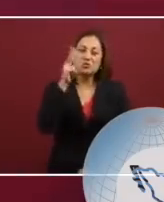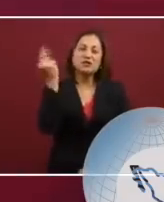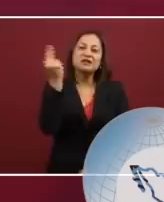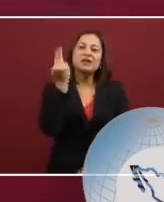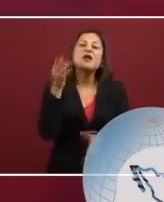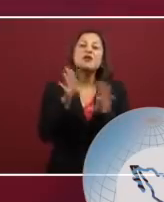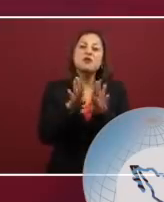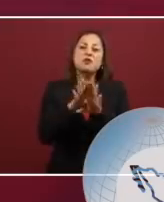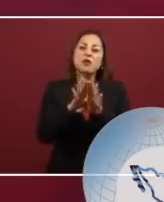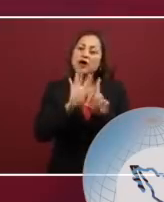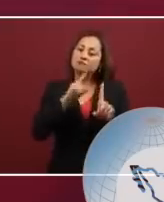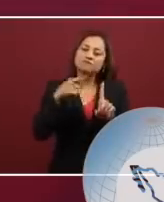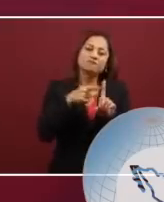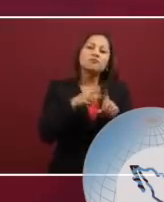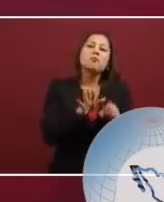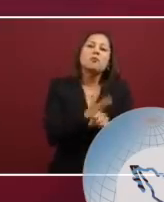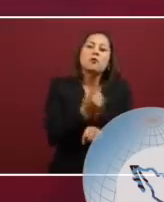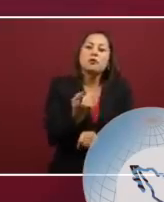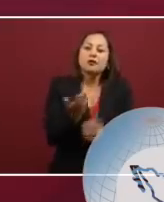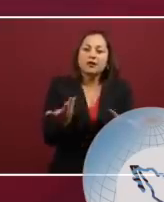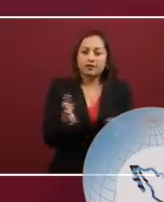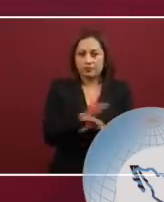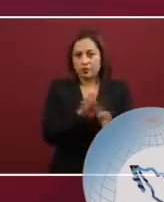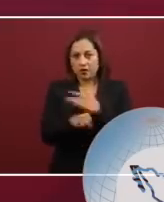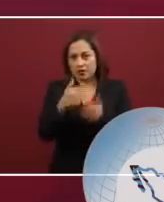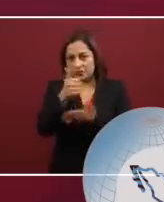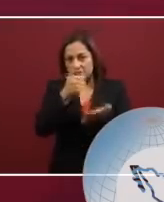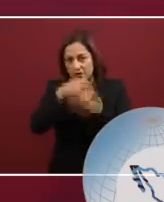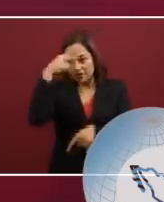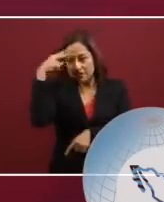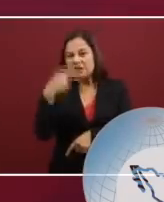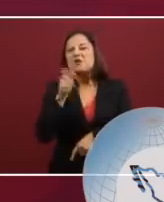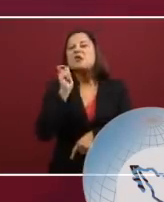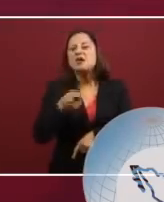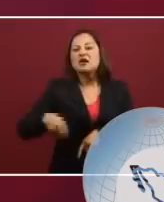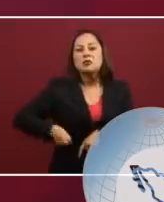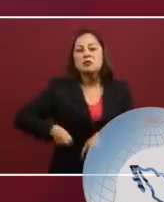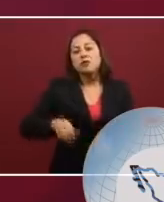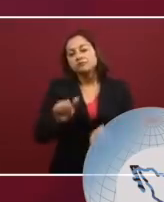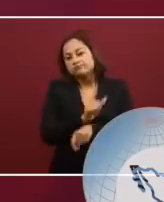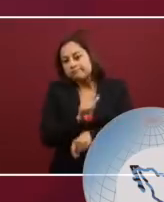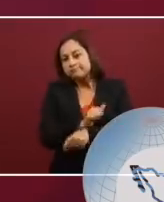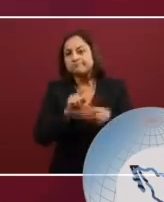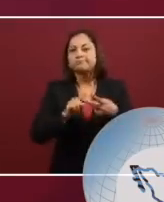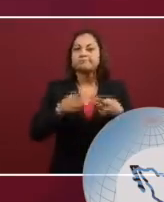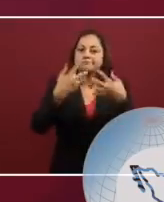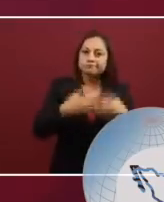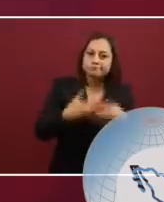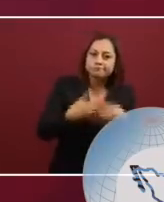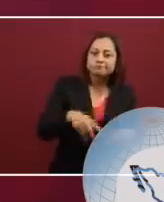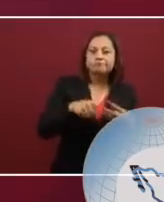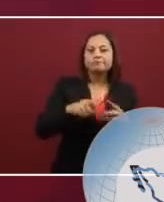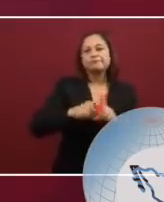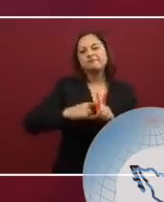contaminación. En el caso de la zona metropolitana, tiene que ver con vehículos, tiene que ver con industria y recientemente, por las elevadas temperaturas,